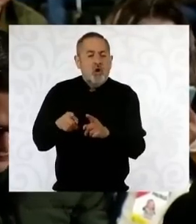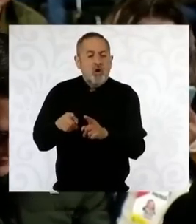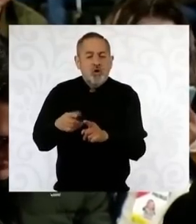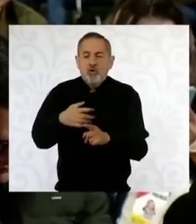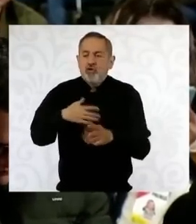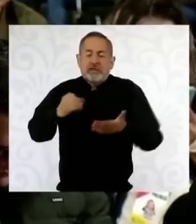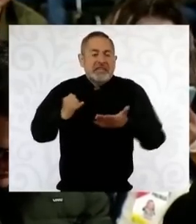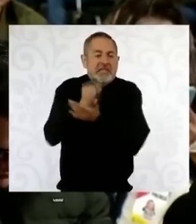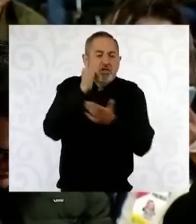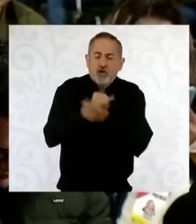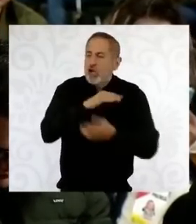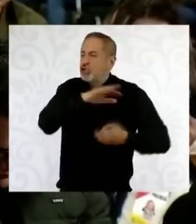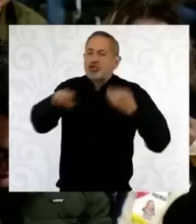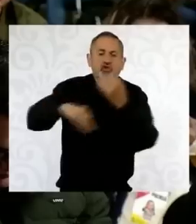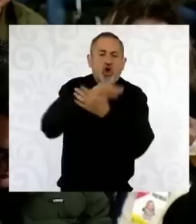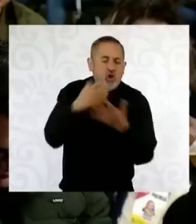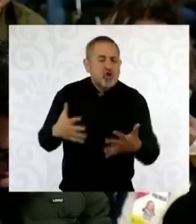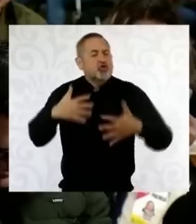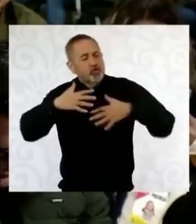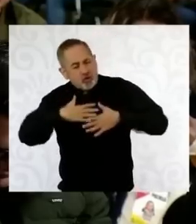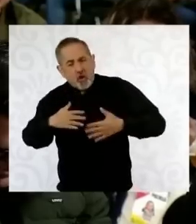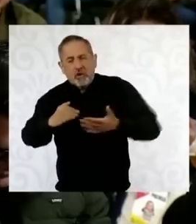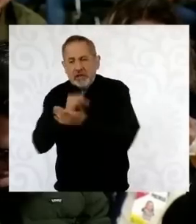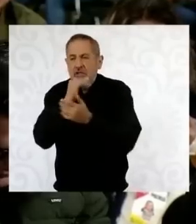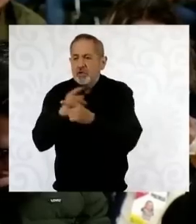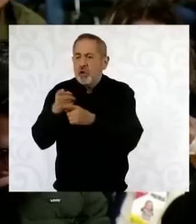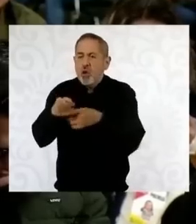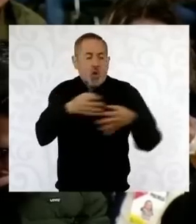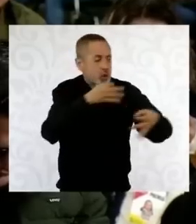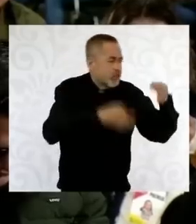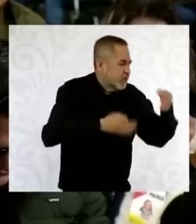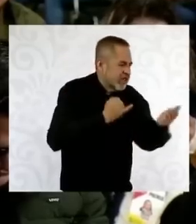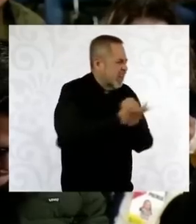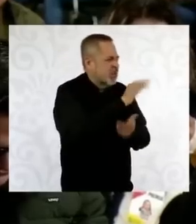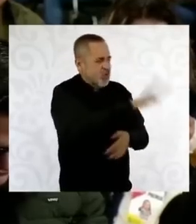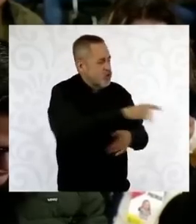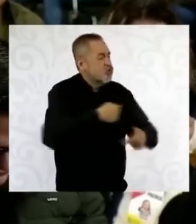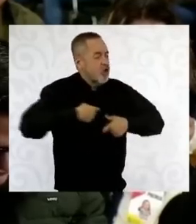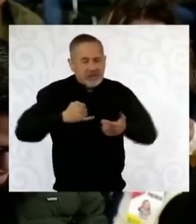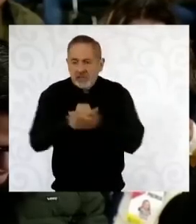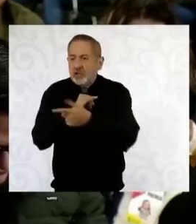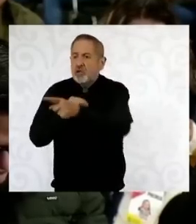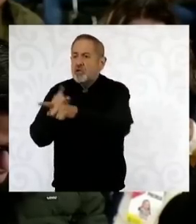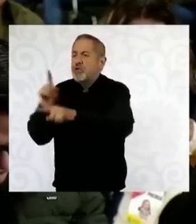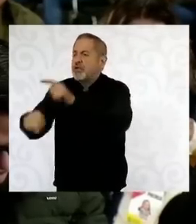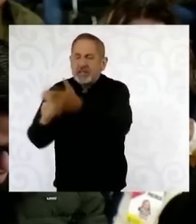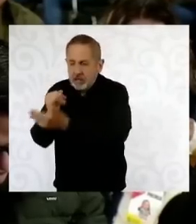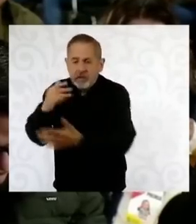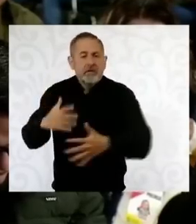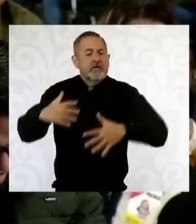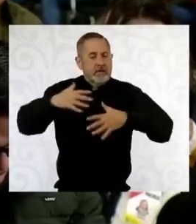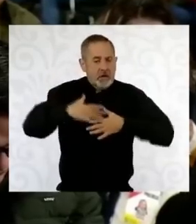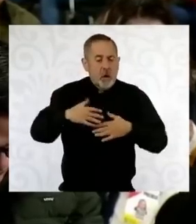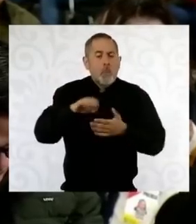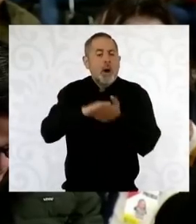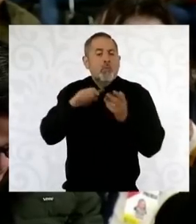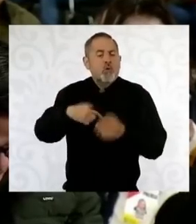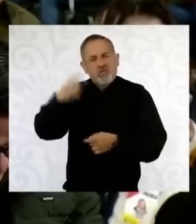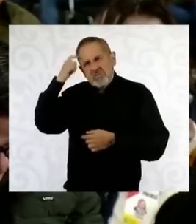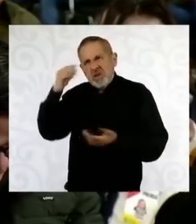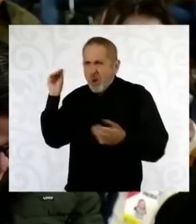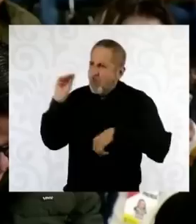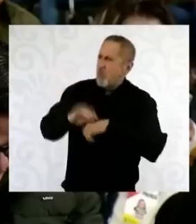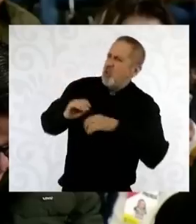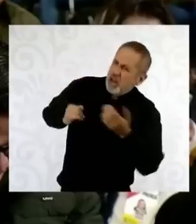las decisiones incluso del propio legislativo o del judicial a partir de decisiones que tomaron, por ejemplo, de la adscripción de la Guardia Nacional a las